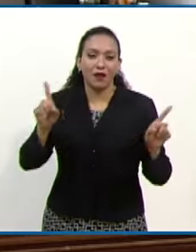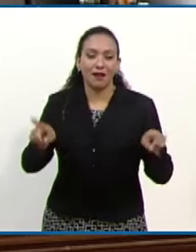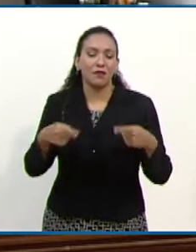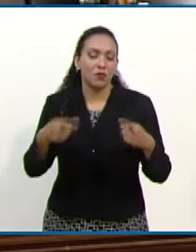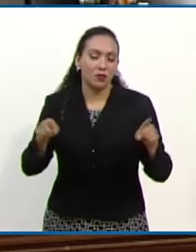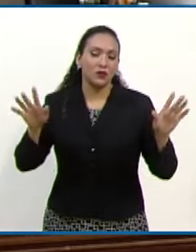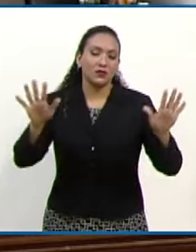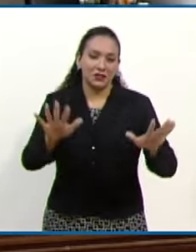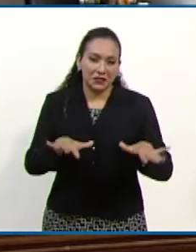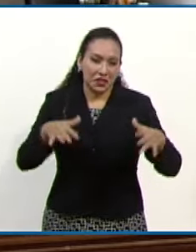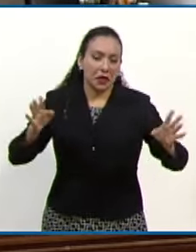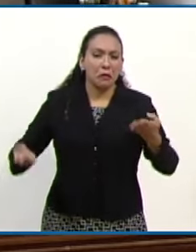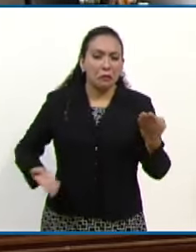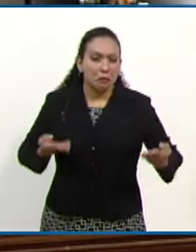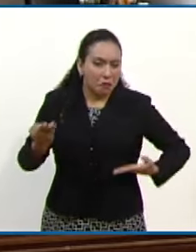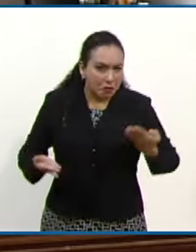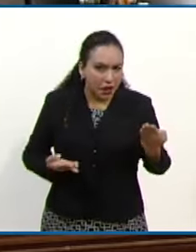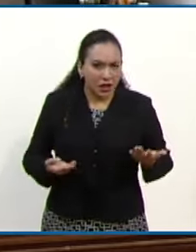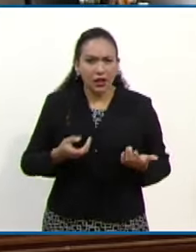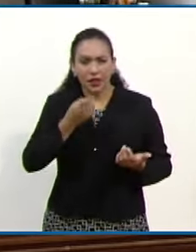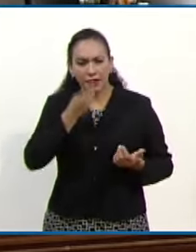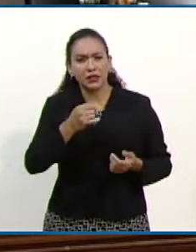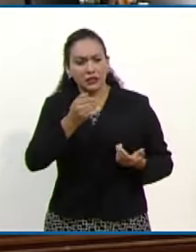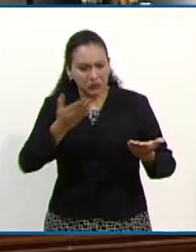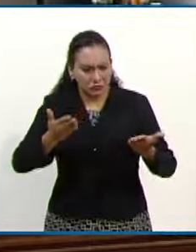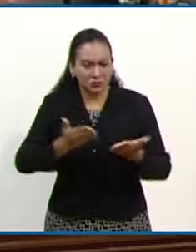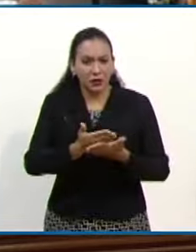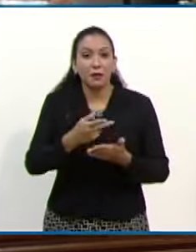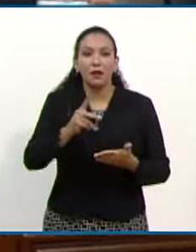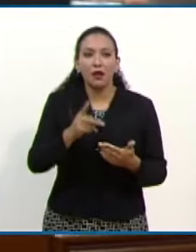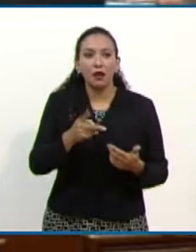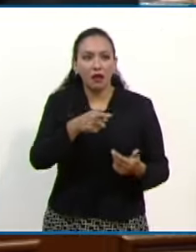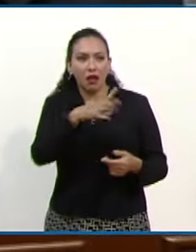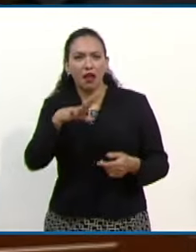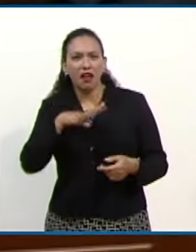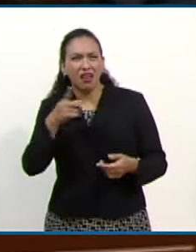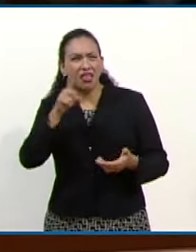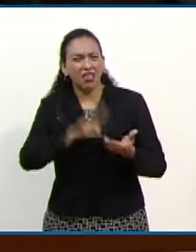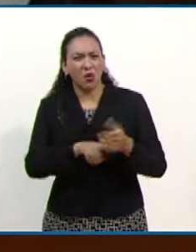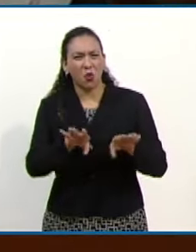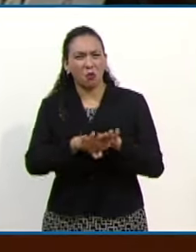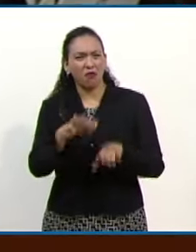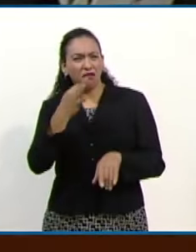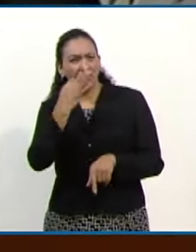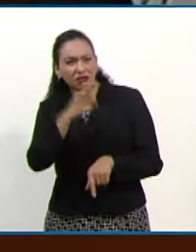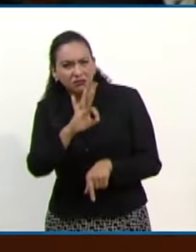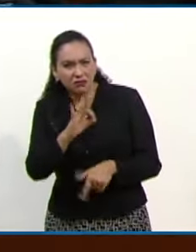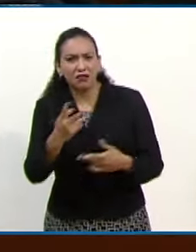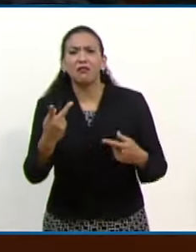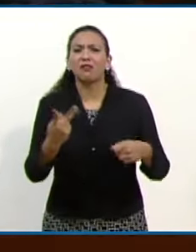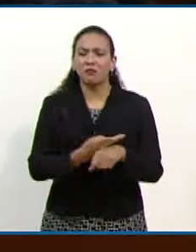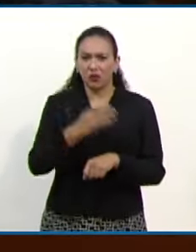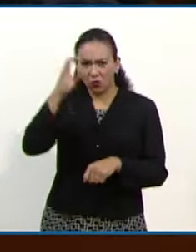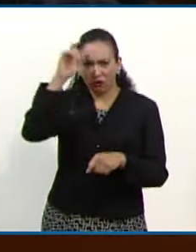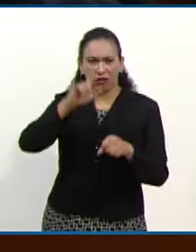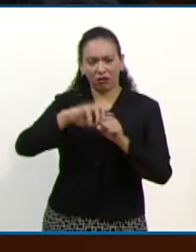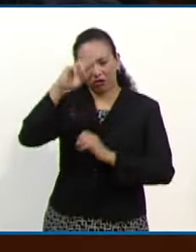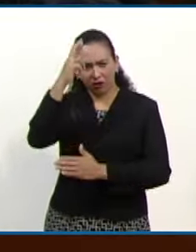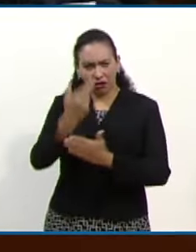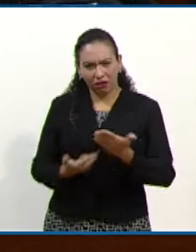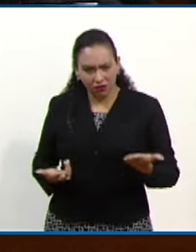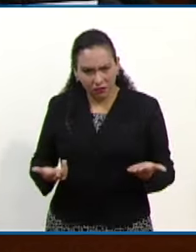o conciertos que permitan acciones o actuaciones obscenas o que atenten contra la moral y las buenas costumbres. Esto